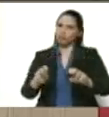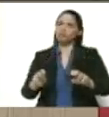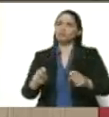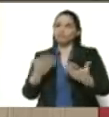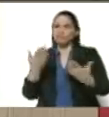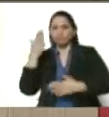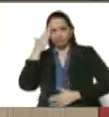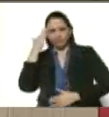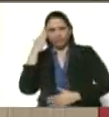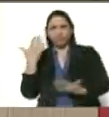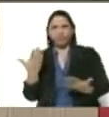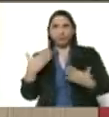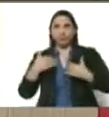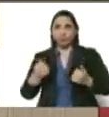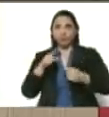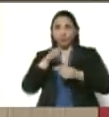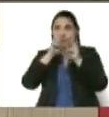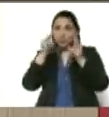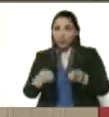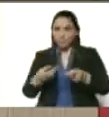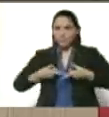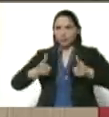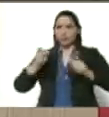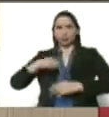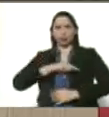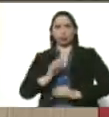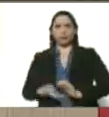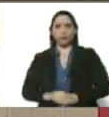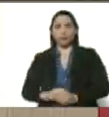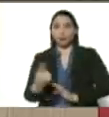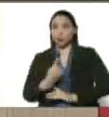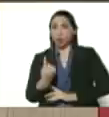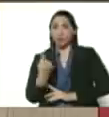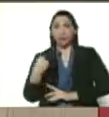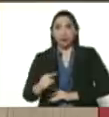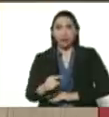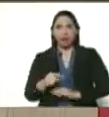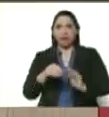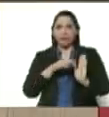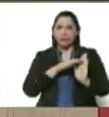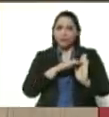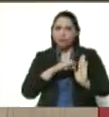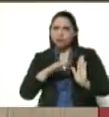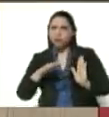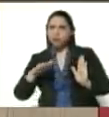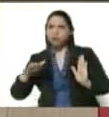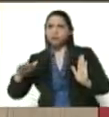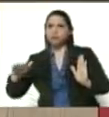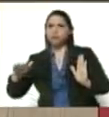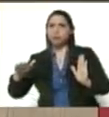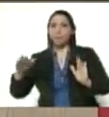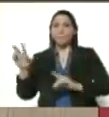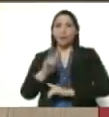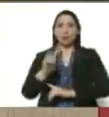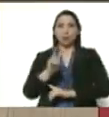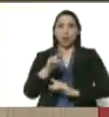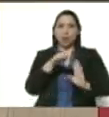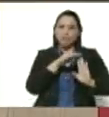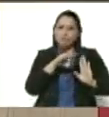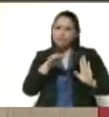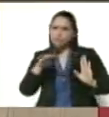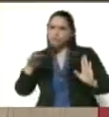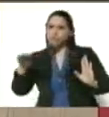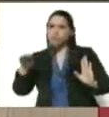epidemiológica. Eso es un método que nos ha permitido no solamente tener aplanada la curva en Venezuela, una curva